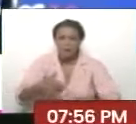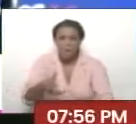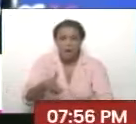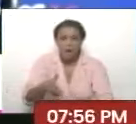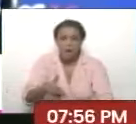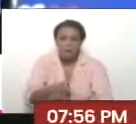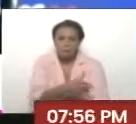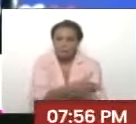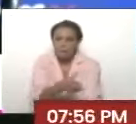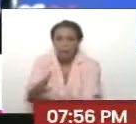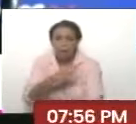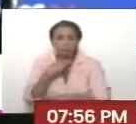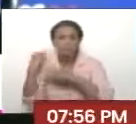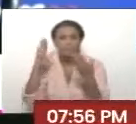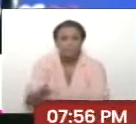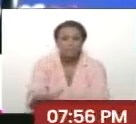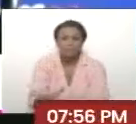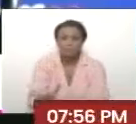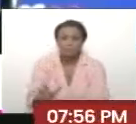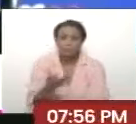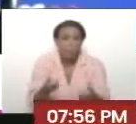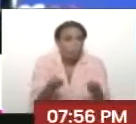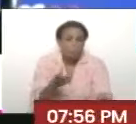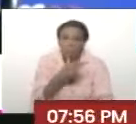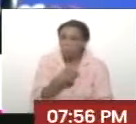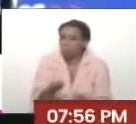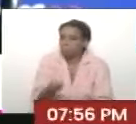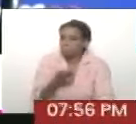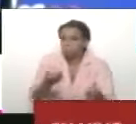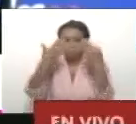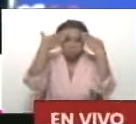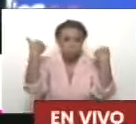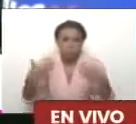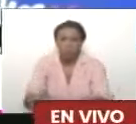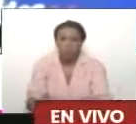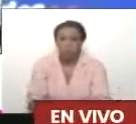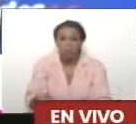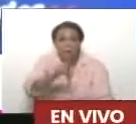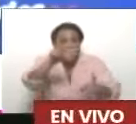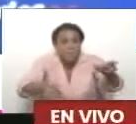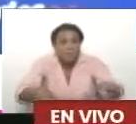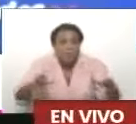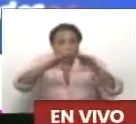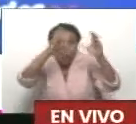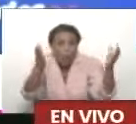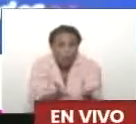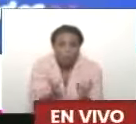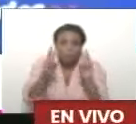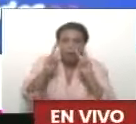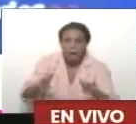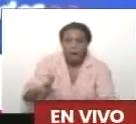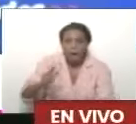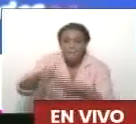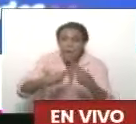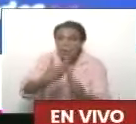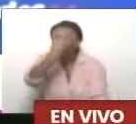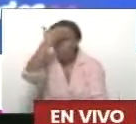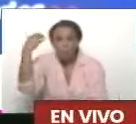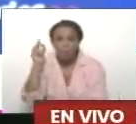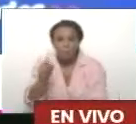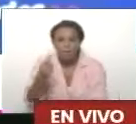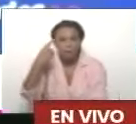Es una masacre, un genocidio sin control, y la humanidad tiene que tener en su memoria para